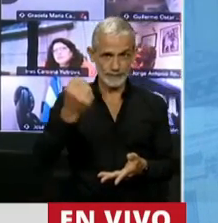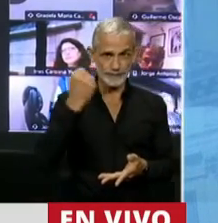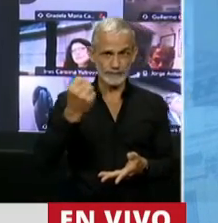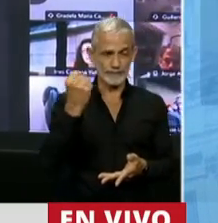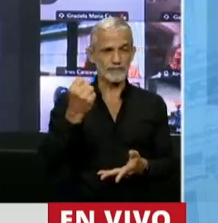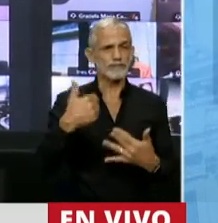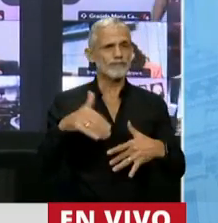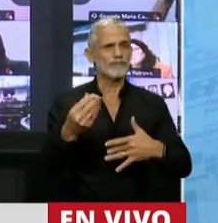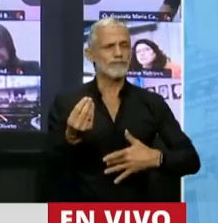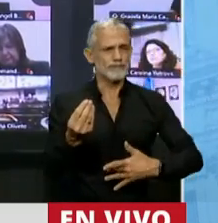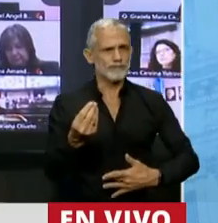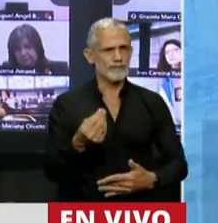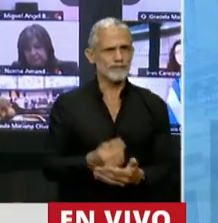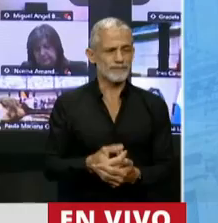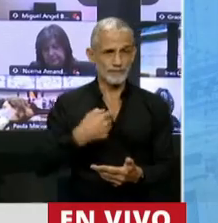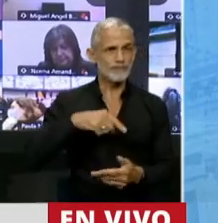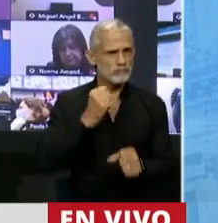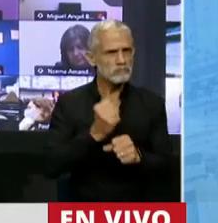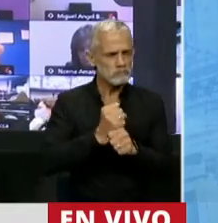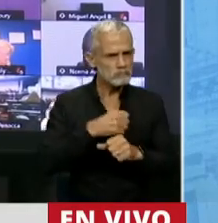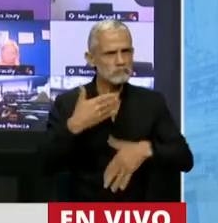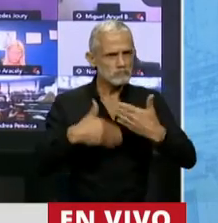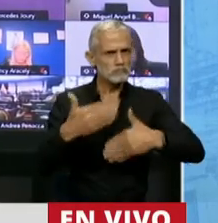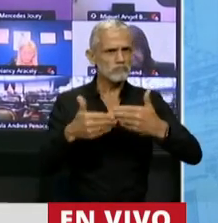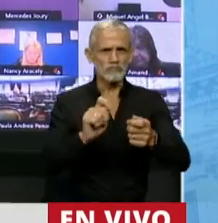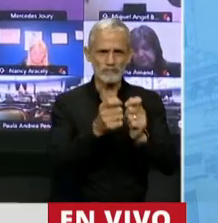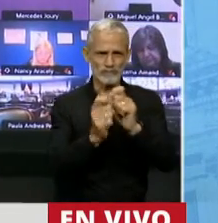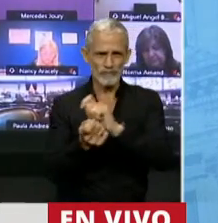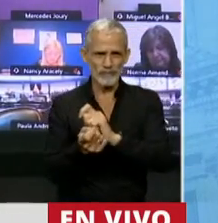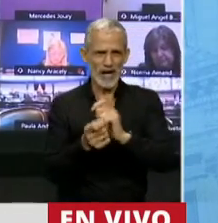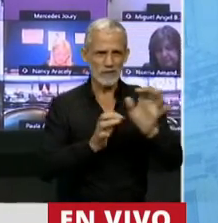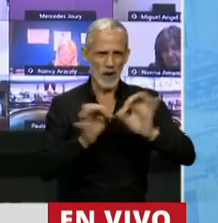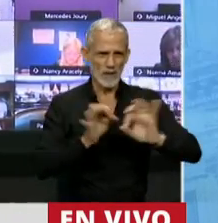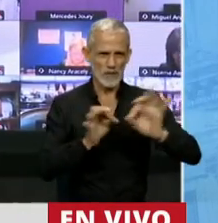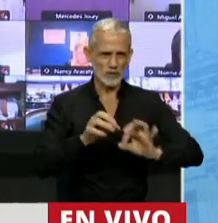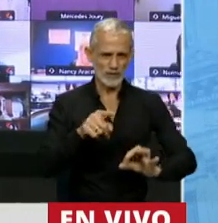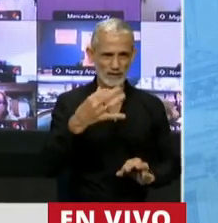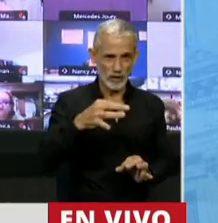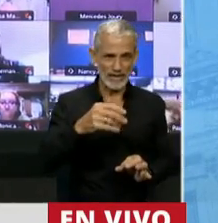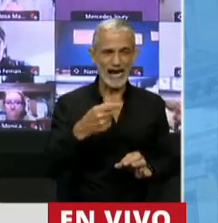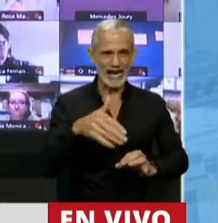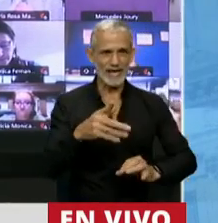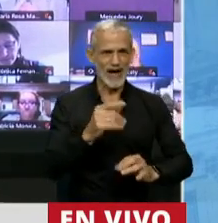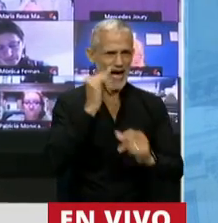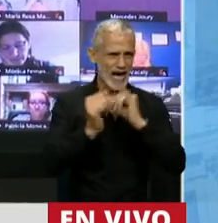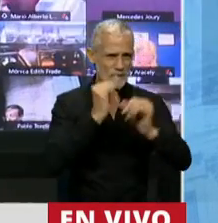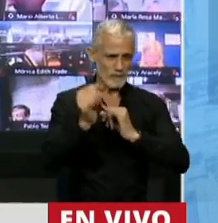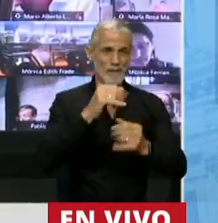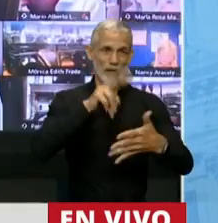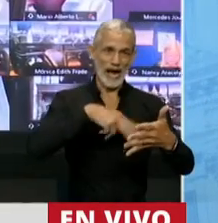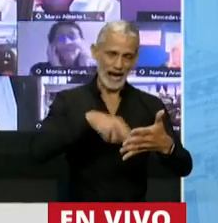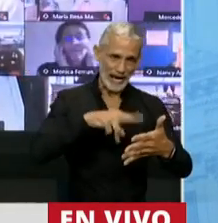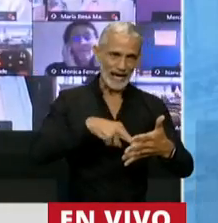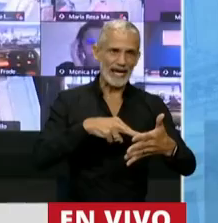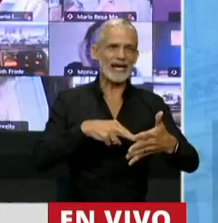importante resaltar, hemos estado trabajando en modificaciones al proyecto que vamos a explicar, a leer y